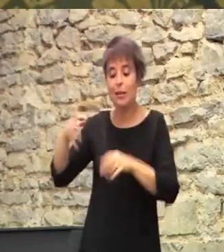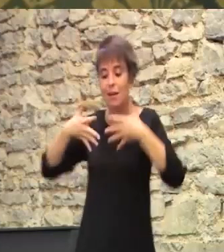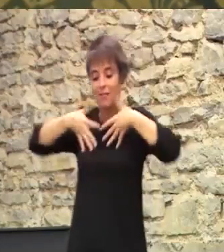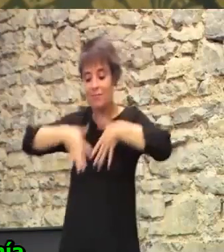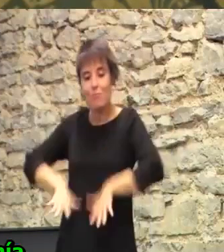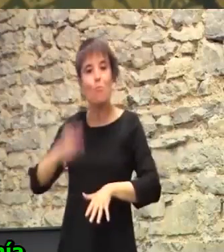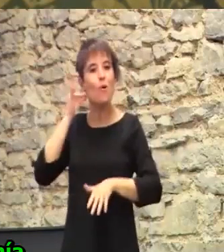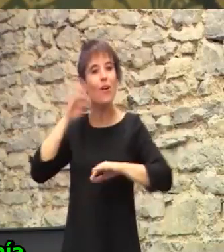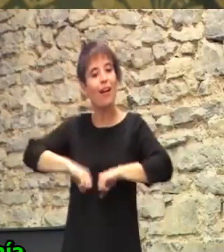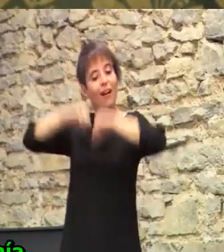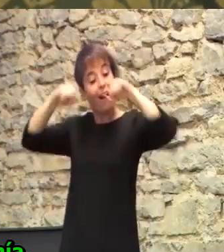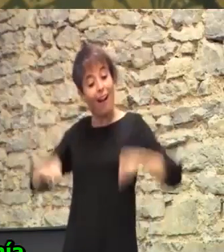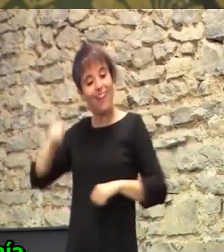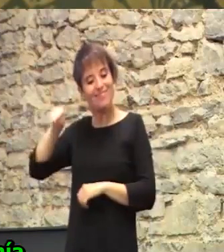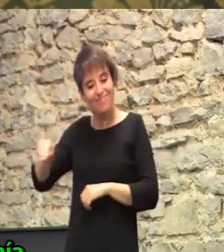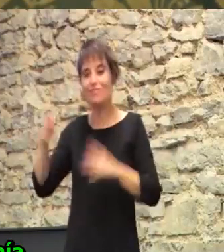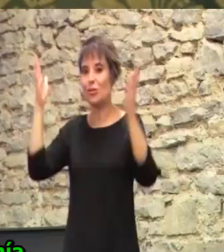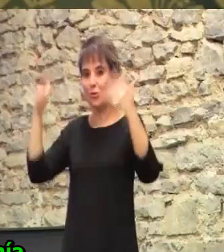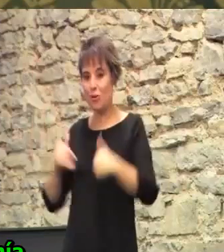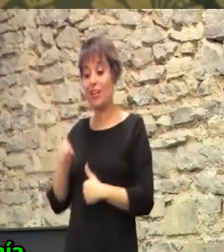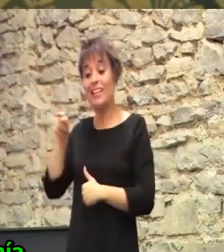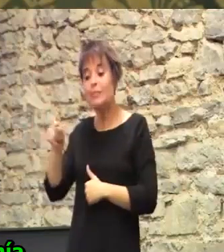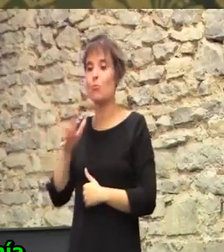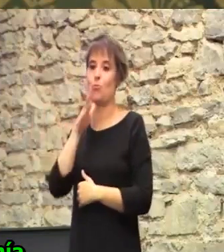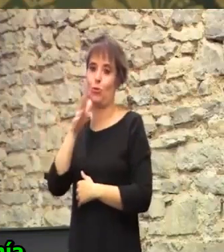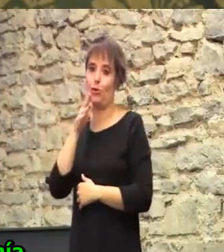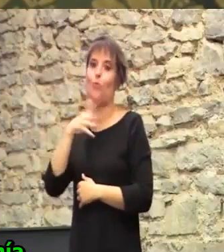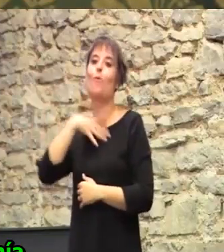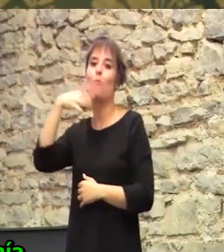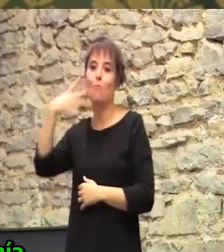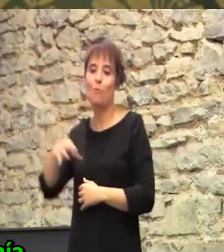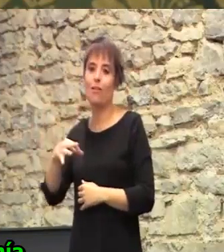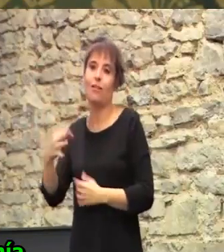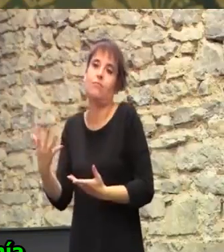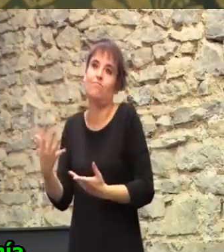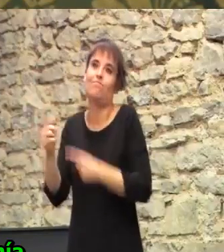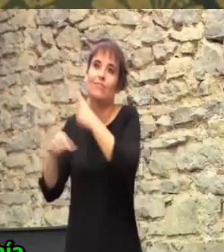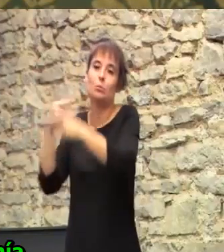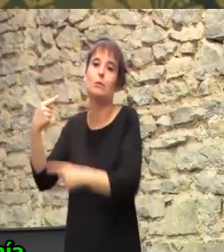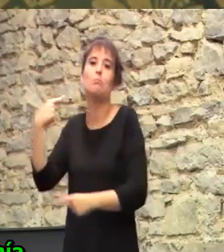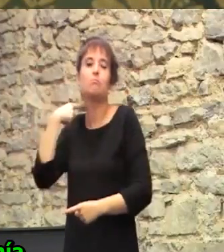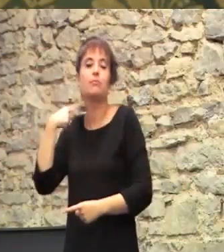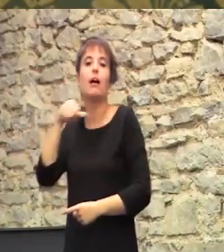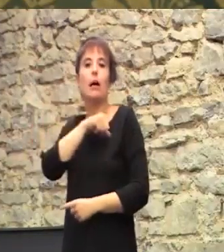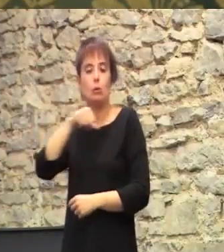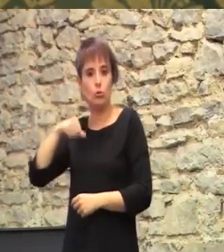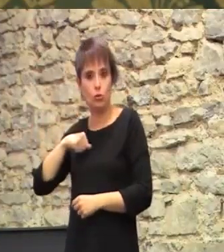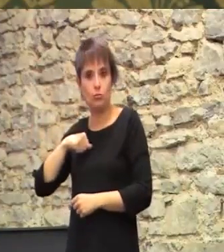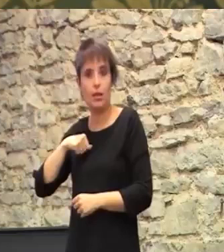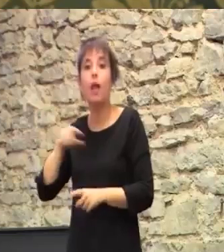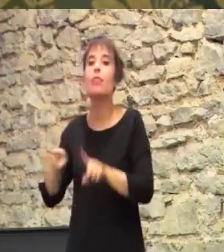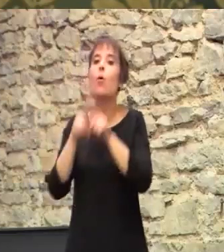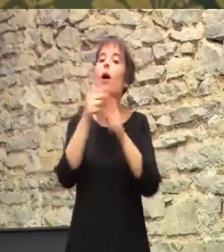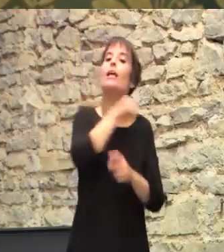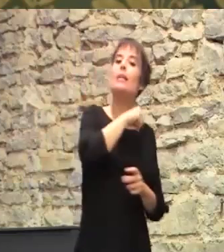interna es uno de los motivos por los cuales se puede perder la autonomía aún teniendo la